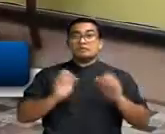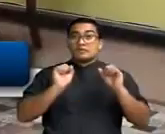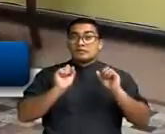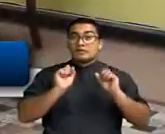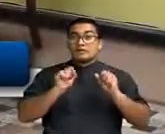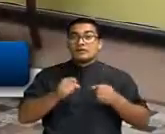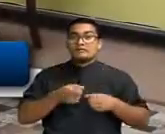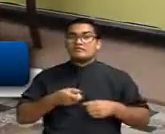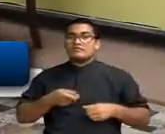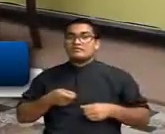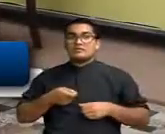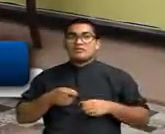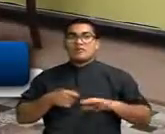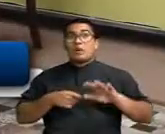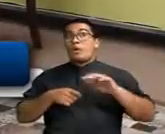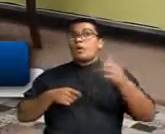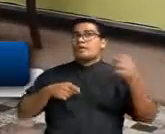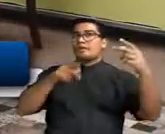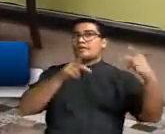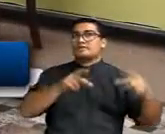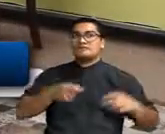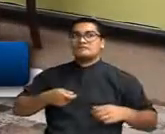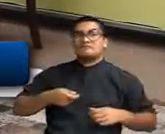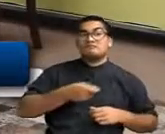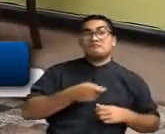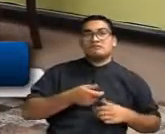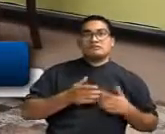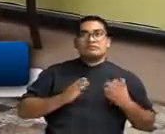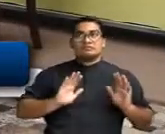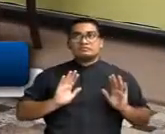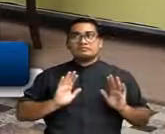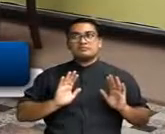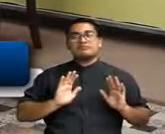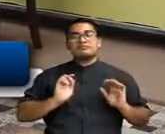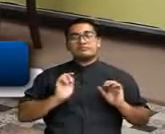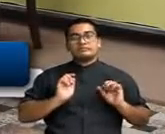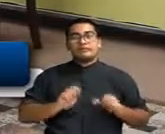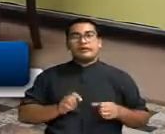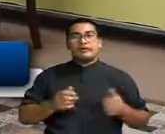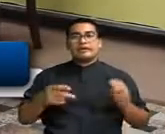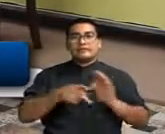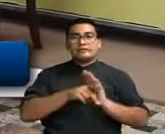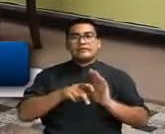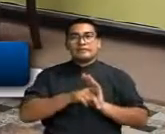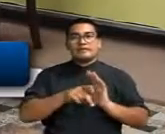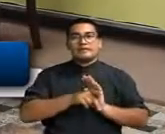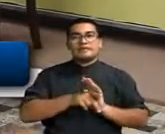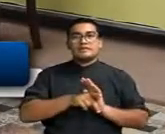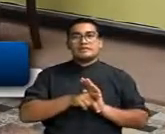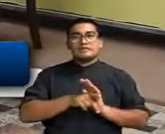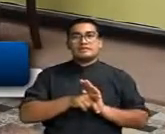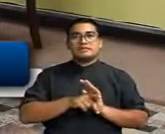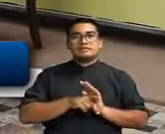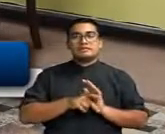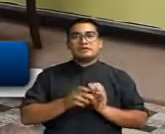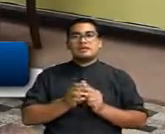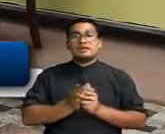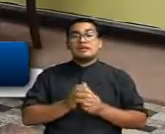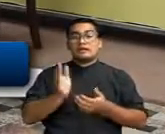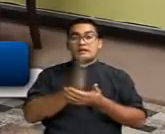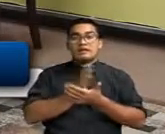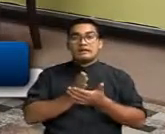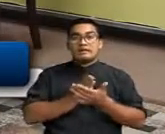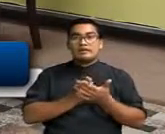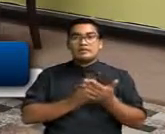a realizar homicidio o realizar acciones riesgosas para su vida. Cuando están en la fase maníaca, como tienen mucha energía, mucha euforia, a veces se meten